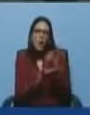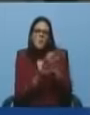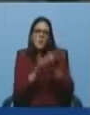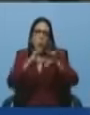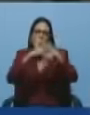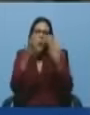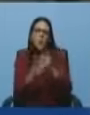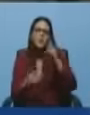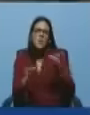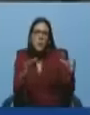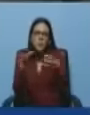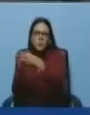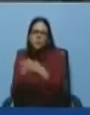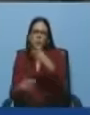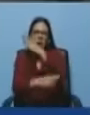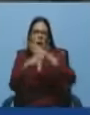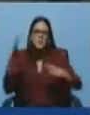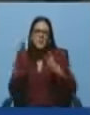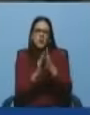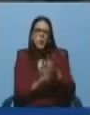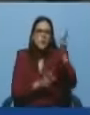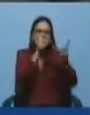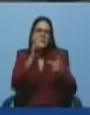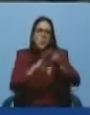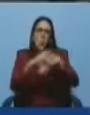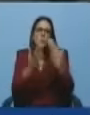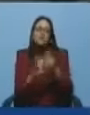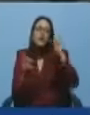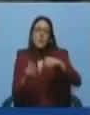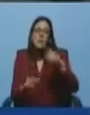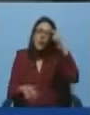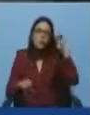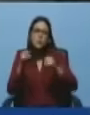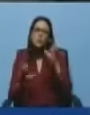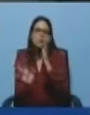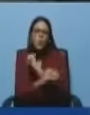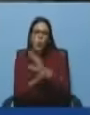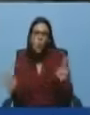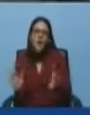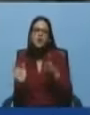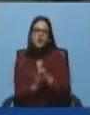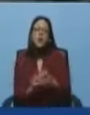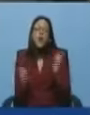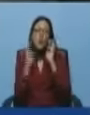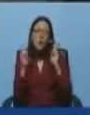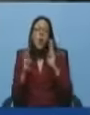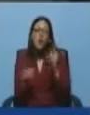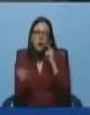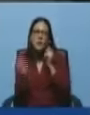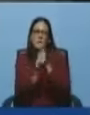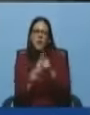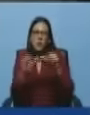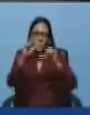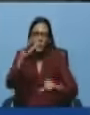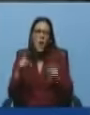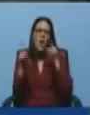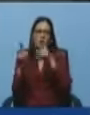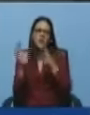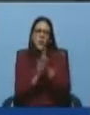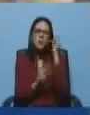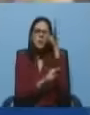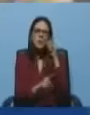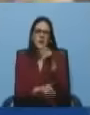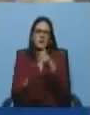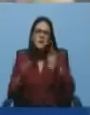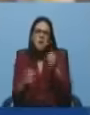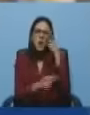y agrupa la mitad de la población mundial. Sin duda alguna, extraordinaria lo que se estará desarrollando en esta